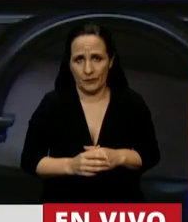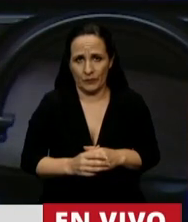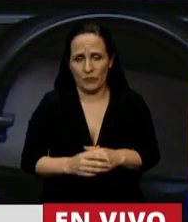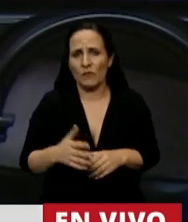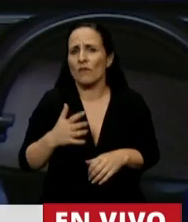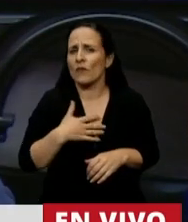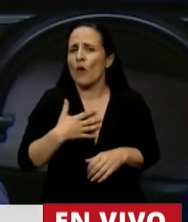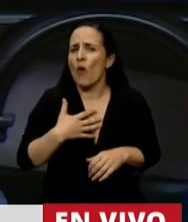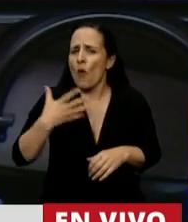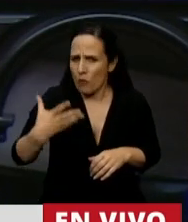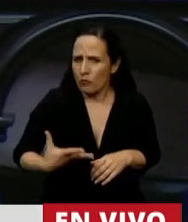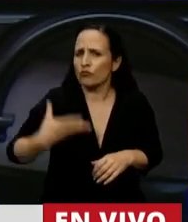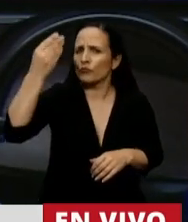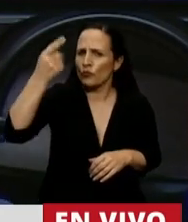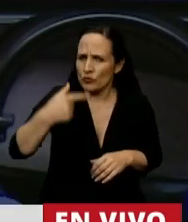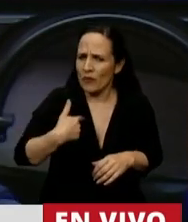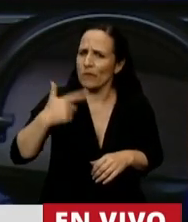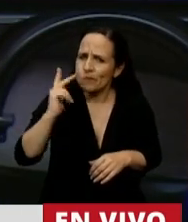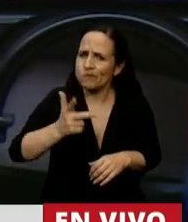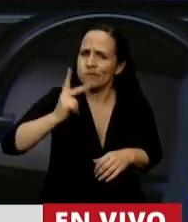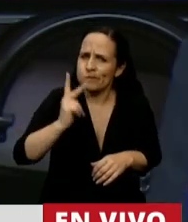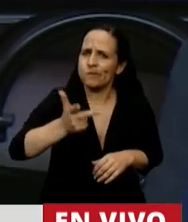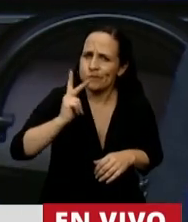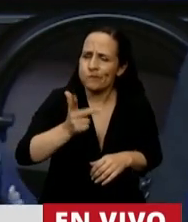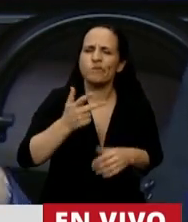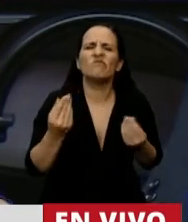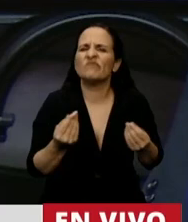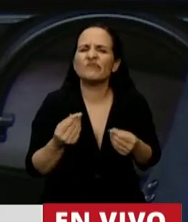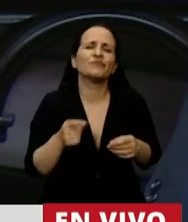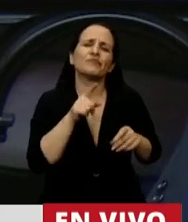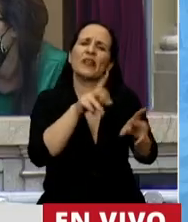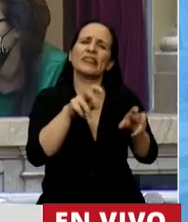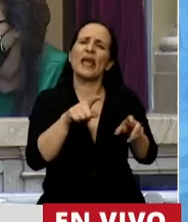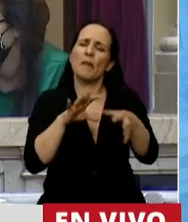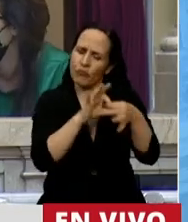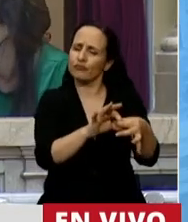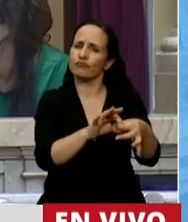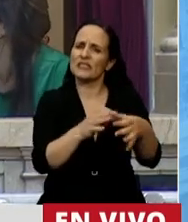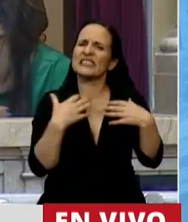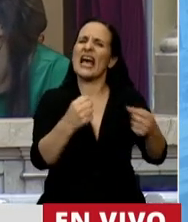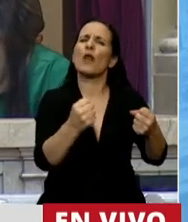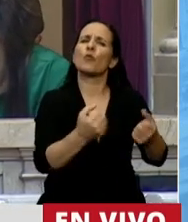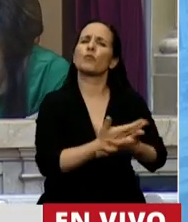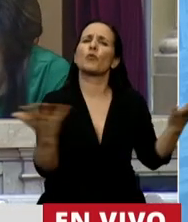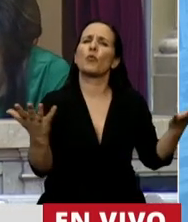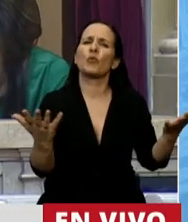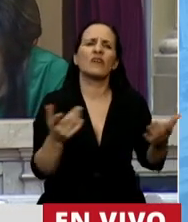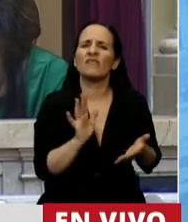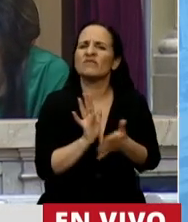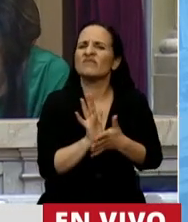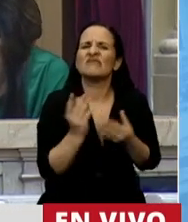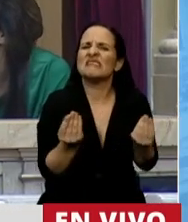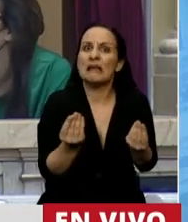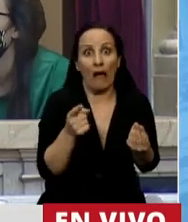en reiteradas oportunidades que es un tema de salud pública. Y si es un tema de salud pública, es el Estado el que debe dar